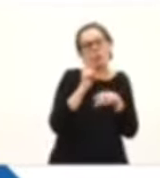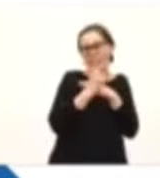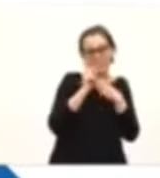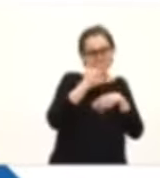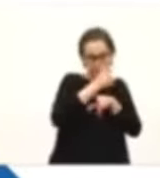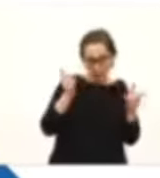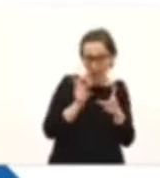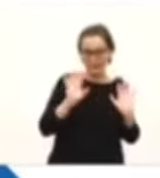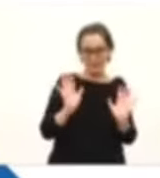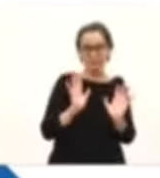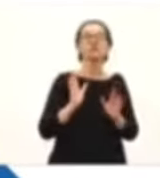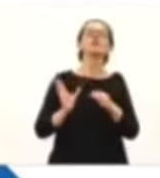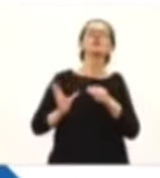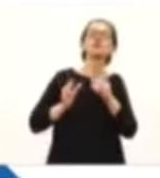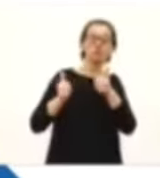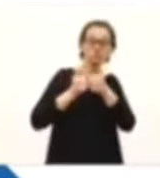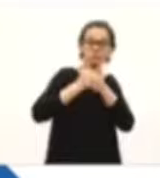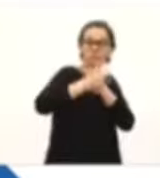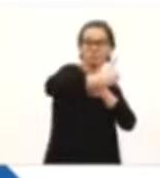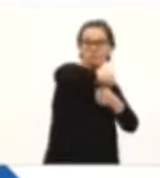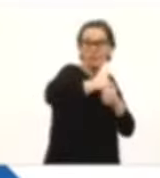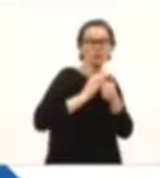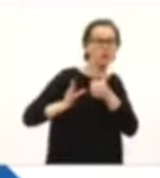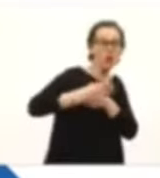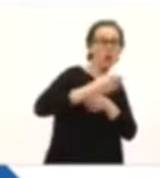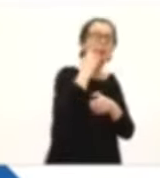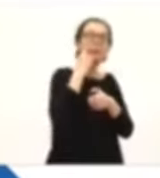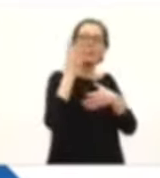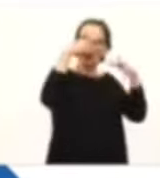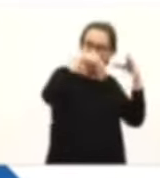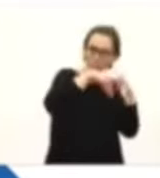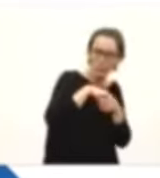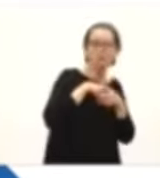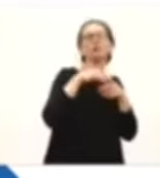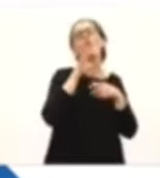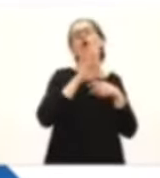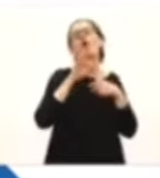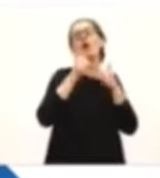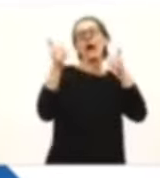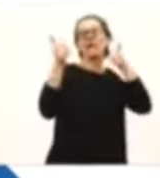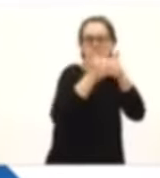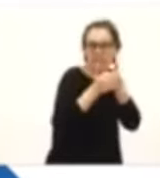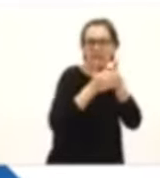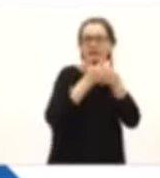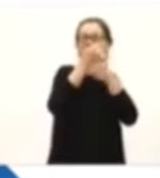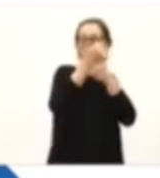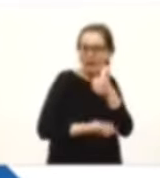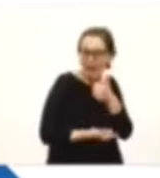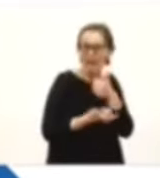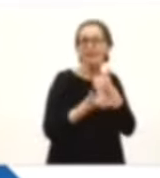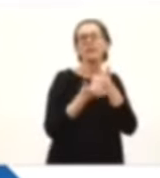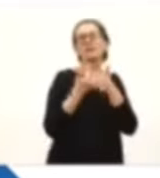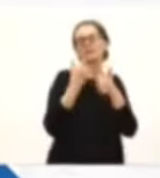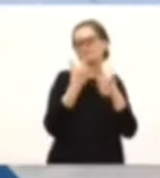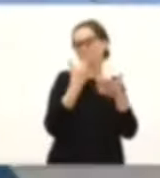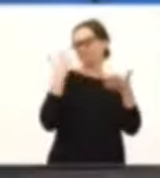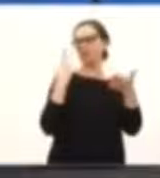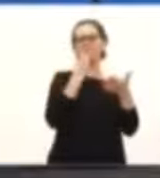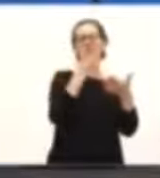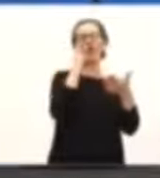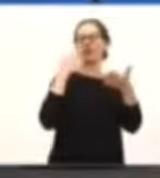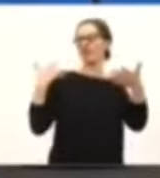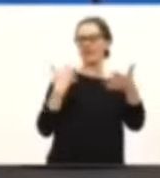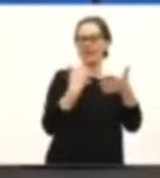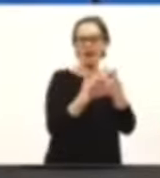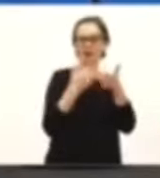contacto estrecho, sea conviviente o que cumpla con las normas que acabo de mencionar, y que en las últimas 48